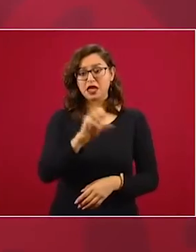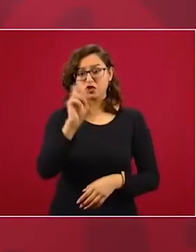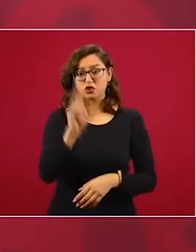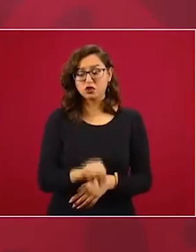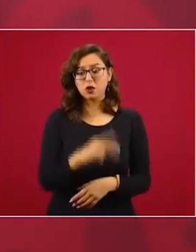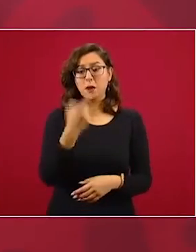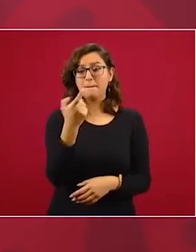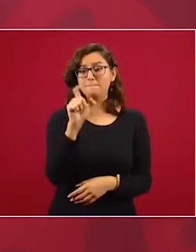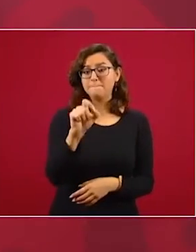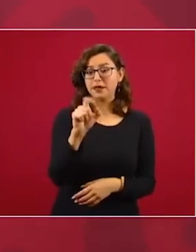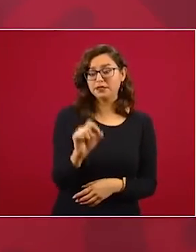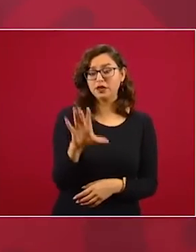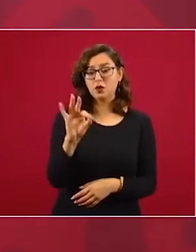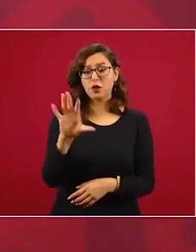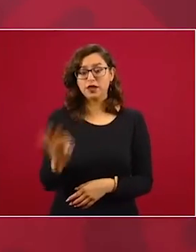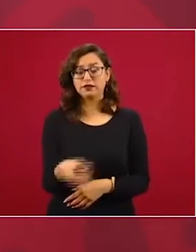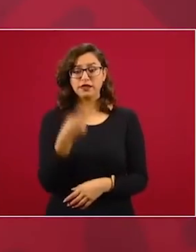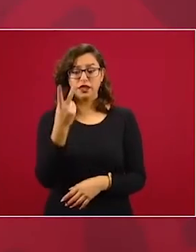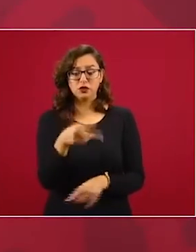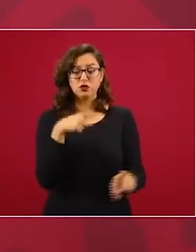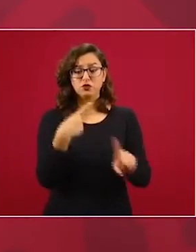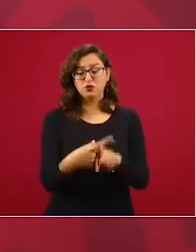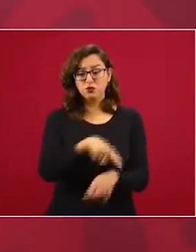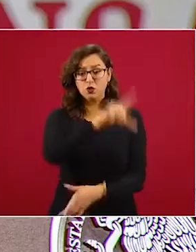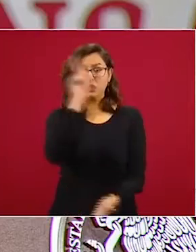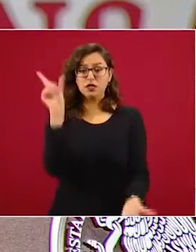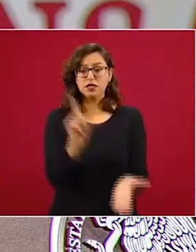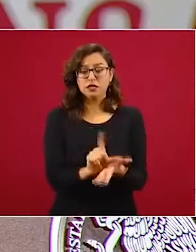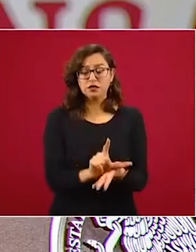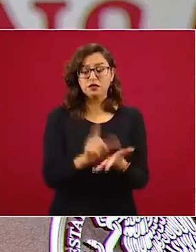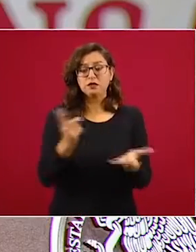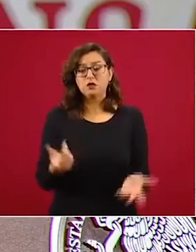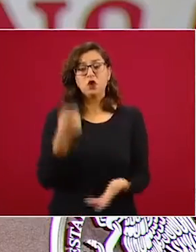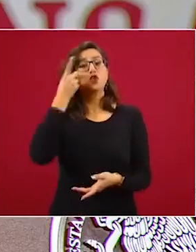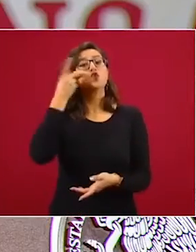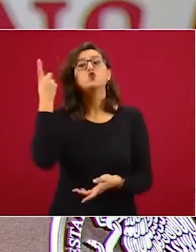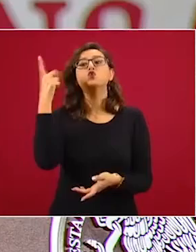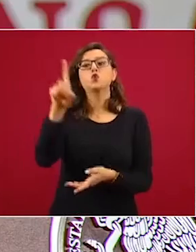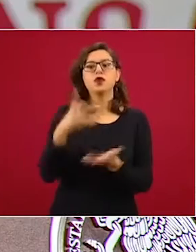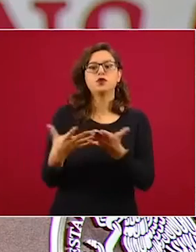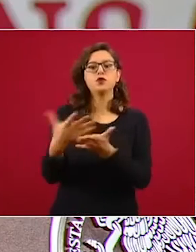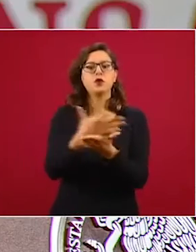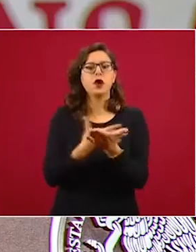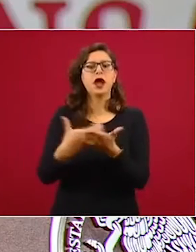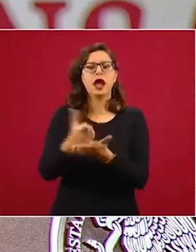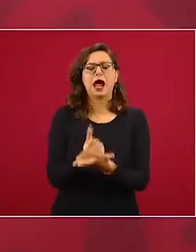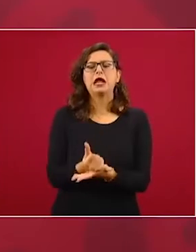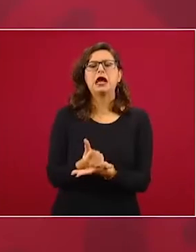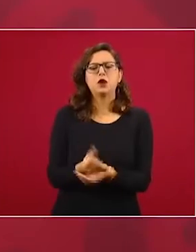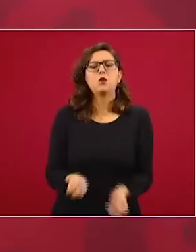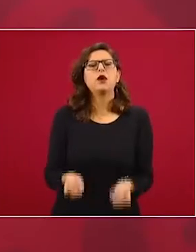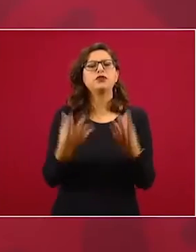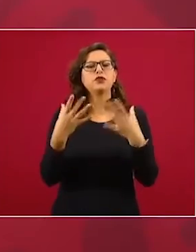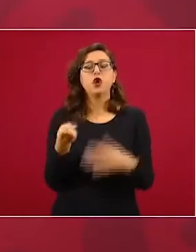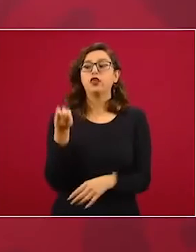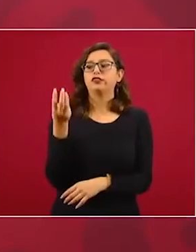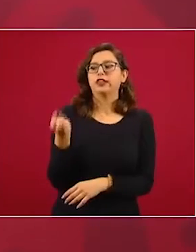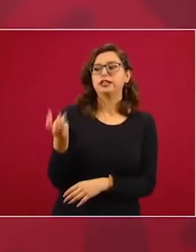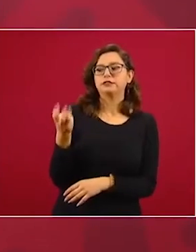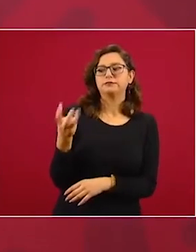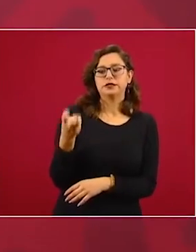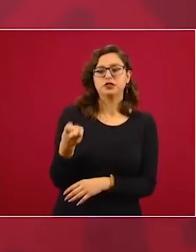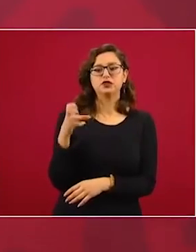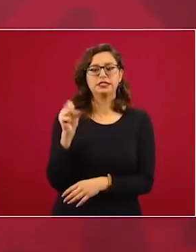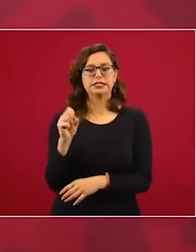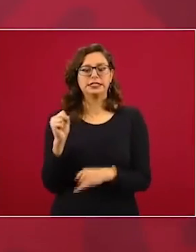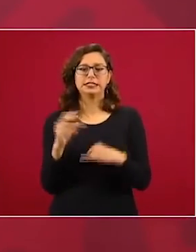ricardo sheffield padilla titular de la procuraduría federal del consumidor informó que proveedores de cilindros de gas lp están vendiendo por